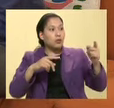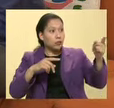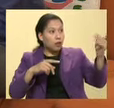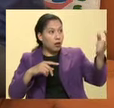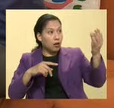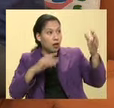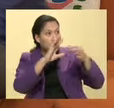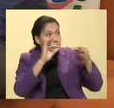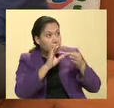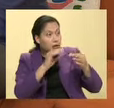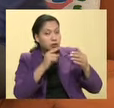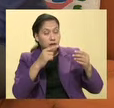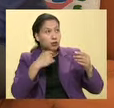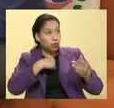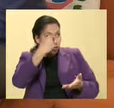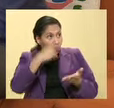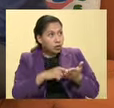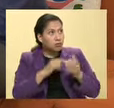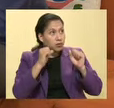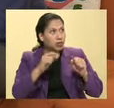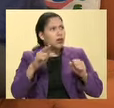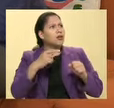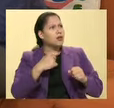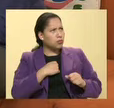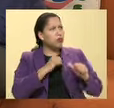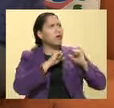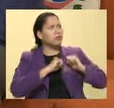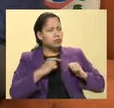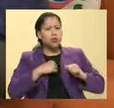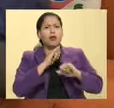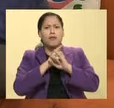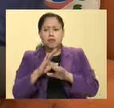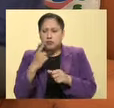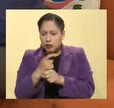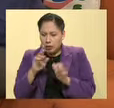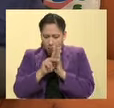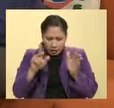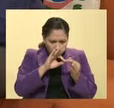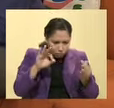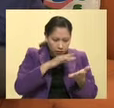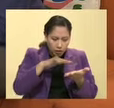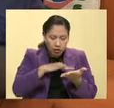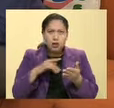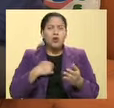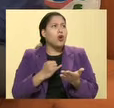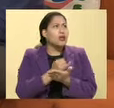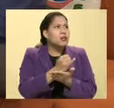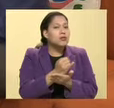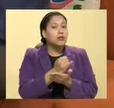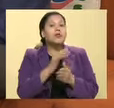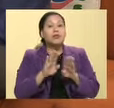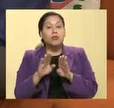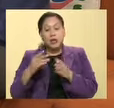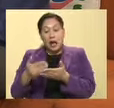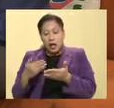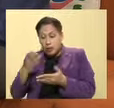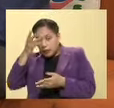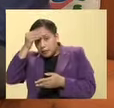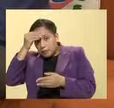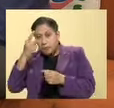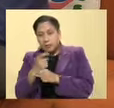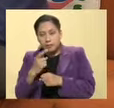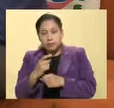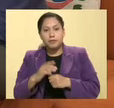algo, Rodrigo. ¿De qué? De que tiene el poder, que se tiene que informar, que debe de tomar mejores decisiones informándose, que es importante saber. Ahora, me